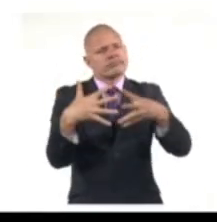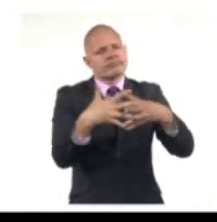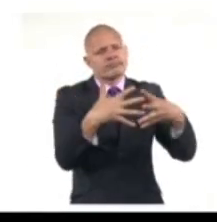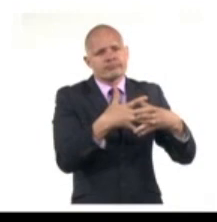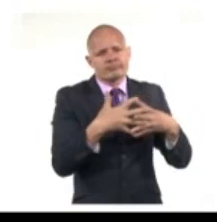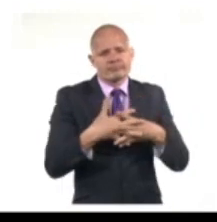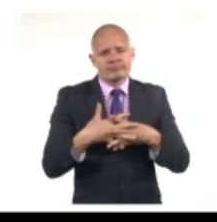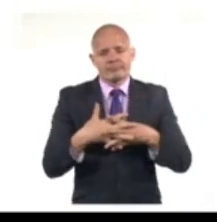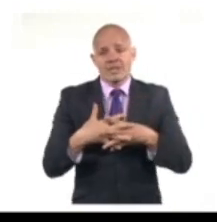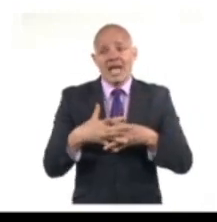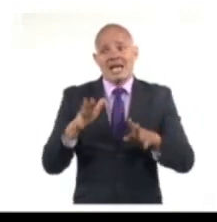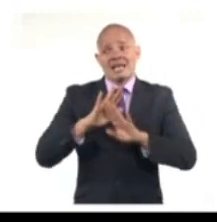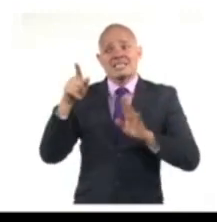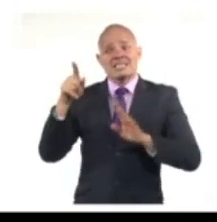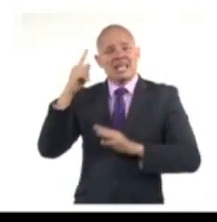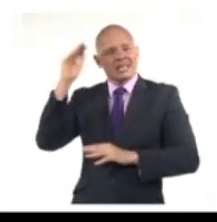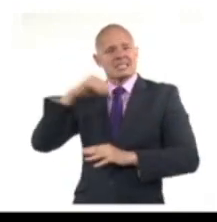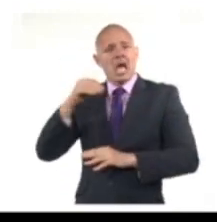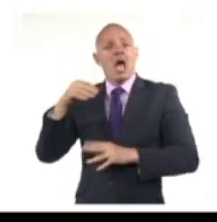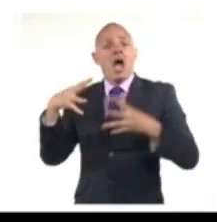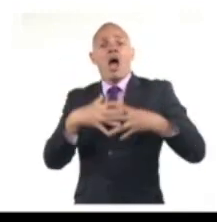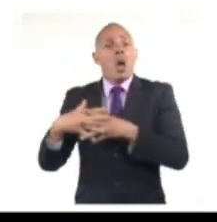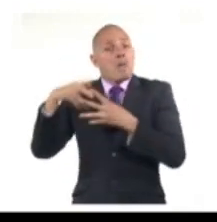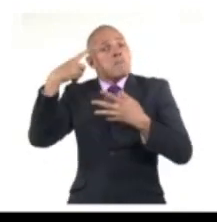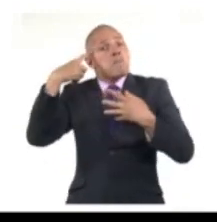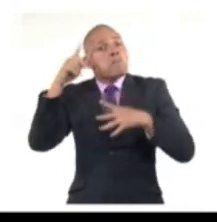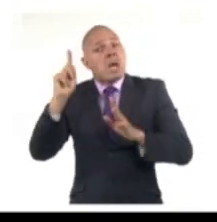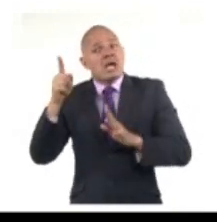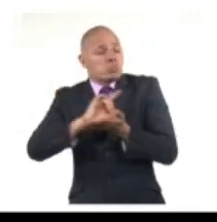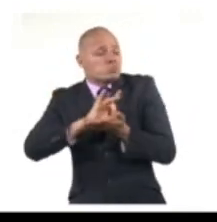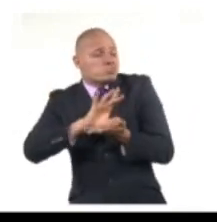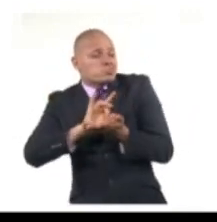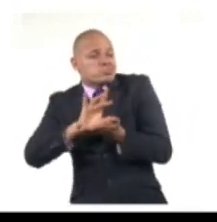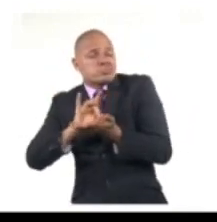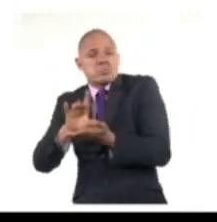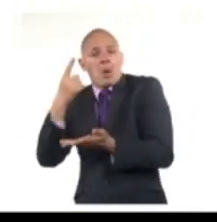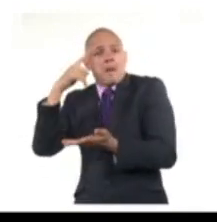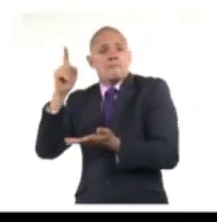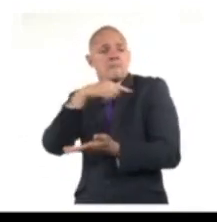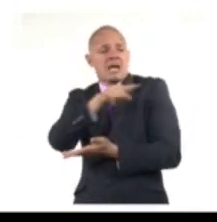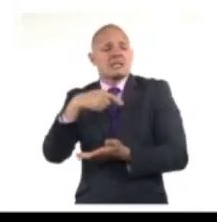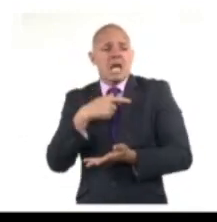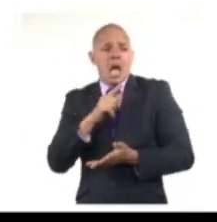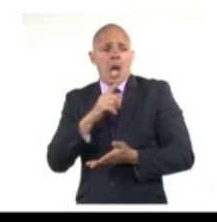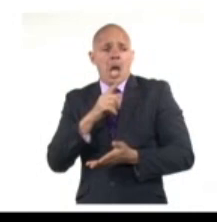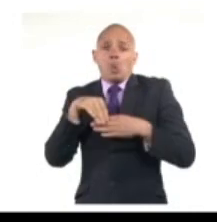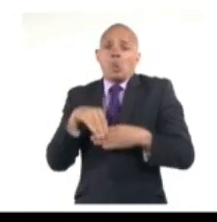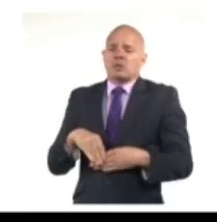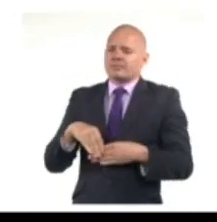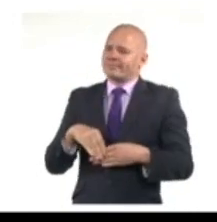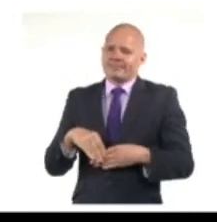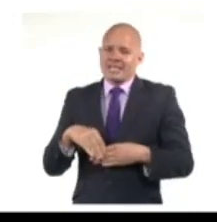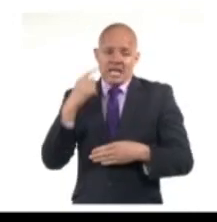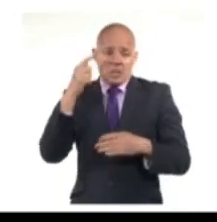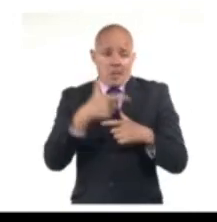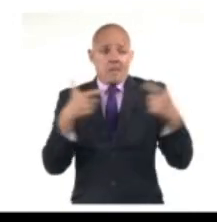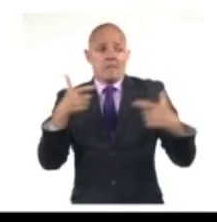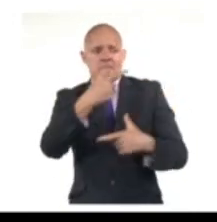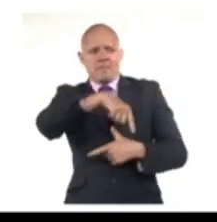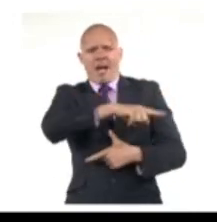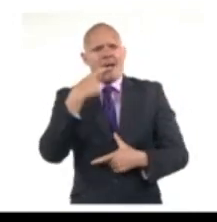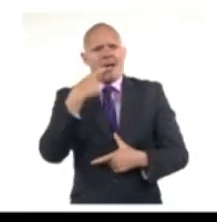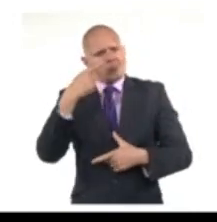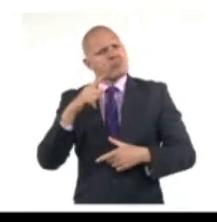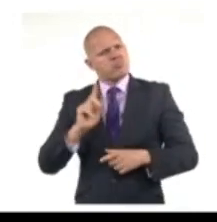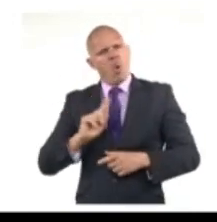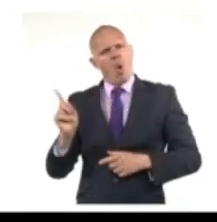a Cuba en la región, mientras trató de imponer su política unilateral de hostilidad hacia Cuba, universalmente rechazada, como si fuese